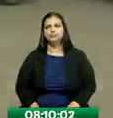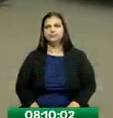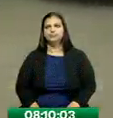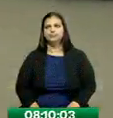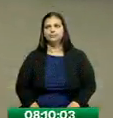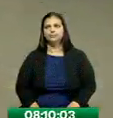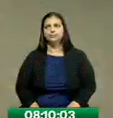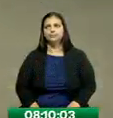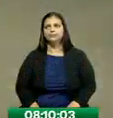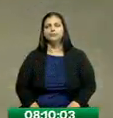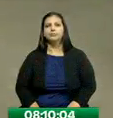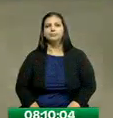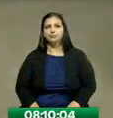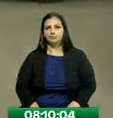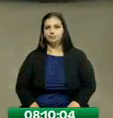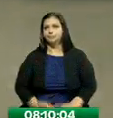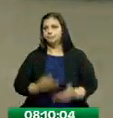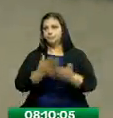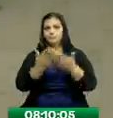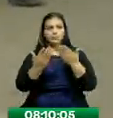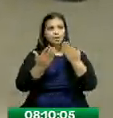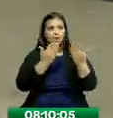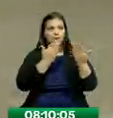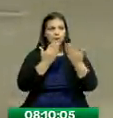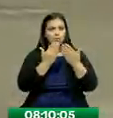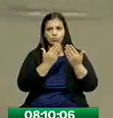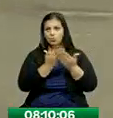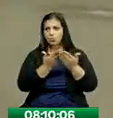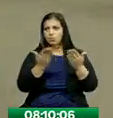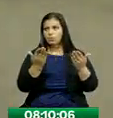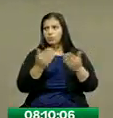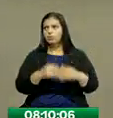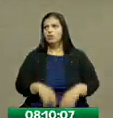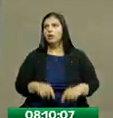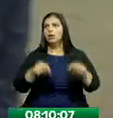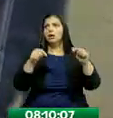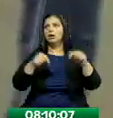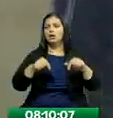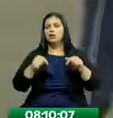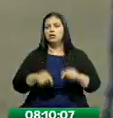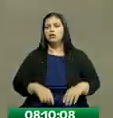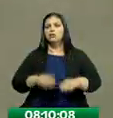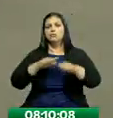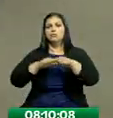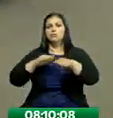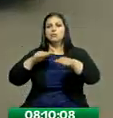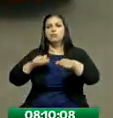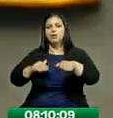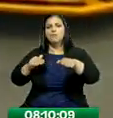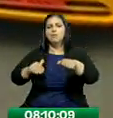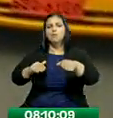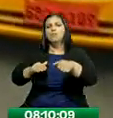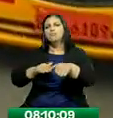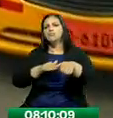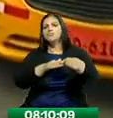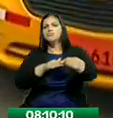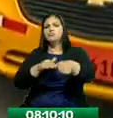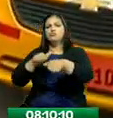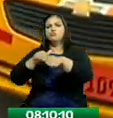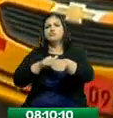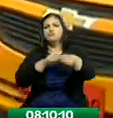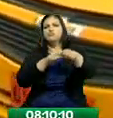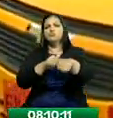una conversación entre ellos y han optado por en pocos minutos dirigirse hacia la calle Gómez Rendón, Quito o